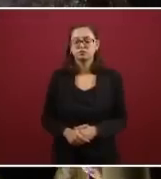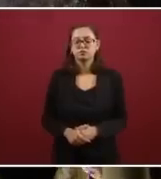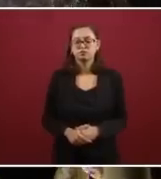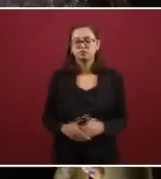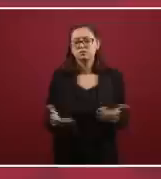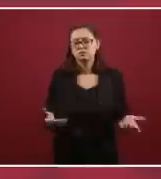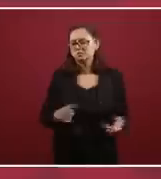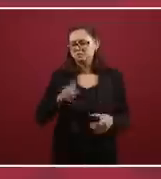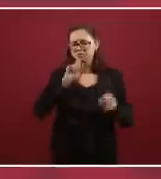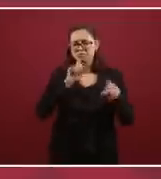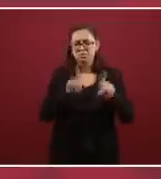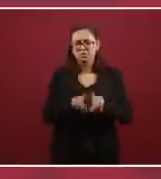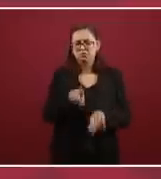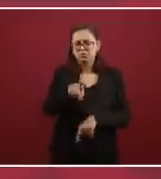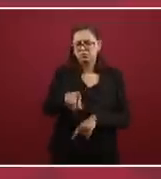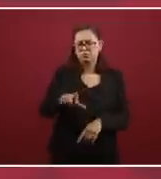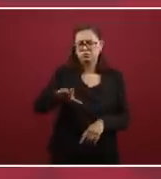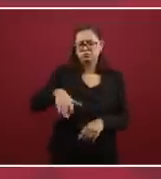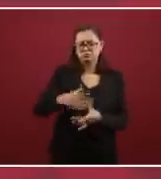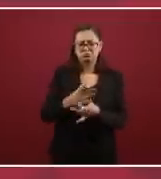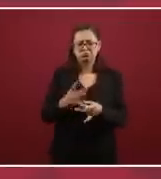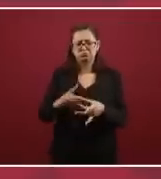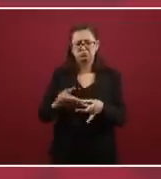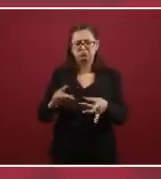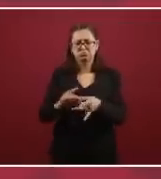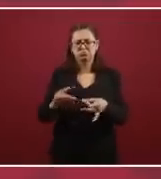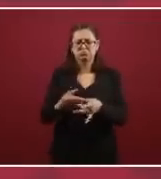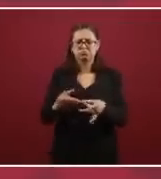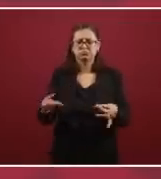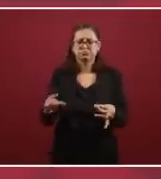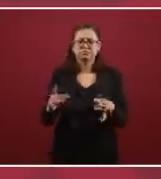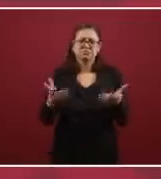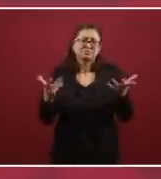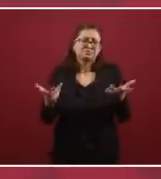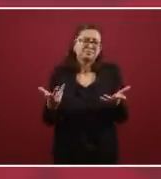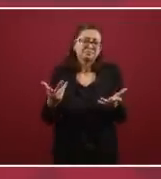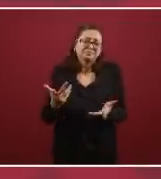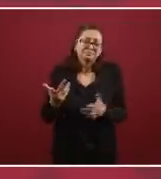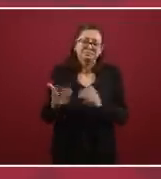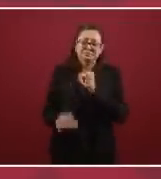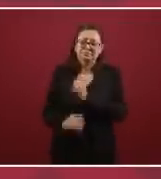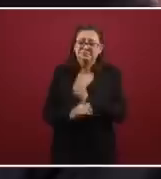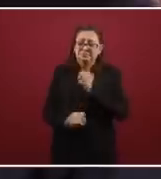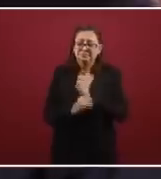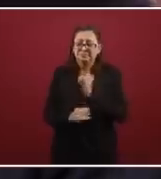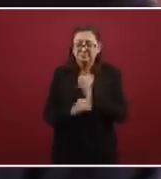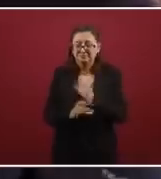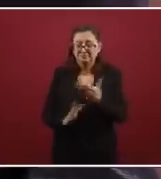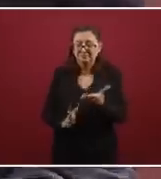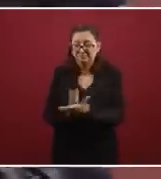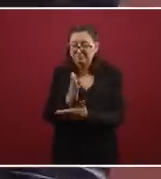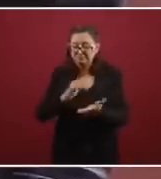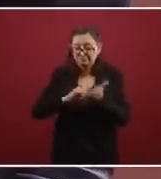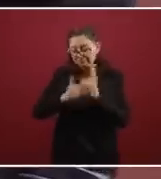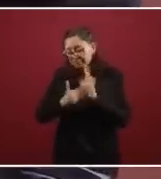tú lo dices, es una estrategia incluso